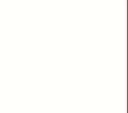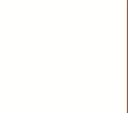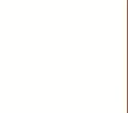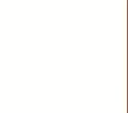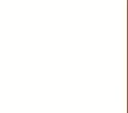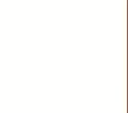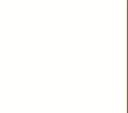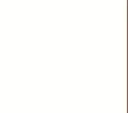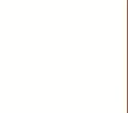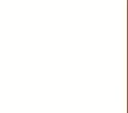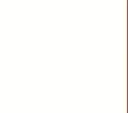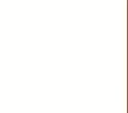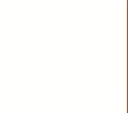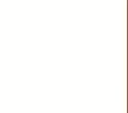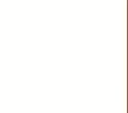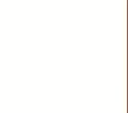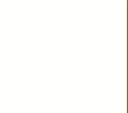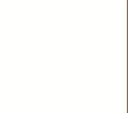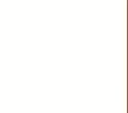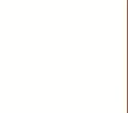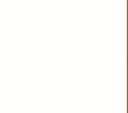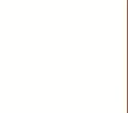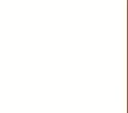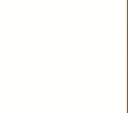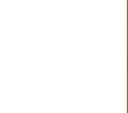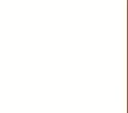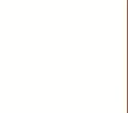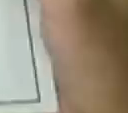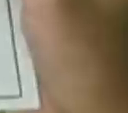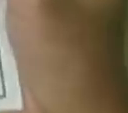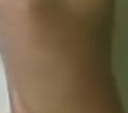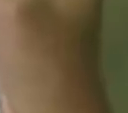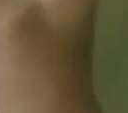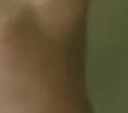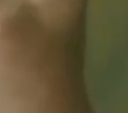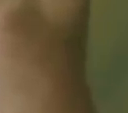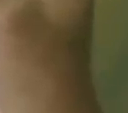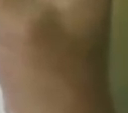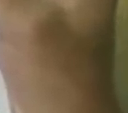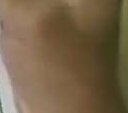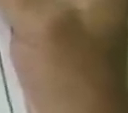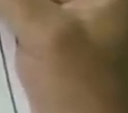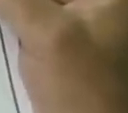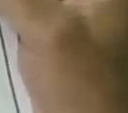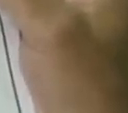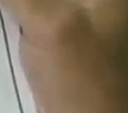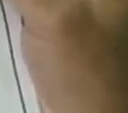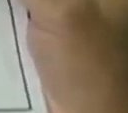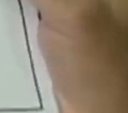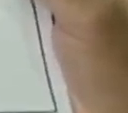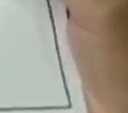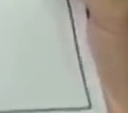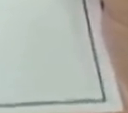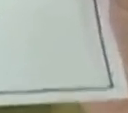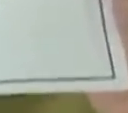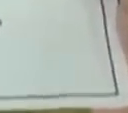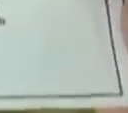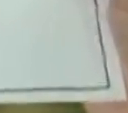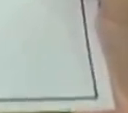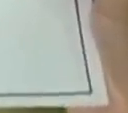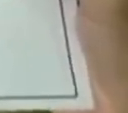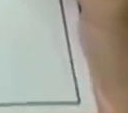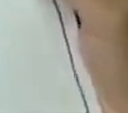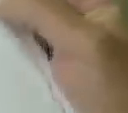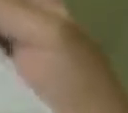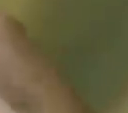al concierto de Cúcuta por una trocha y se lo entregaron al personal de seguridad directo de Iván Duque